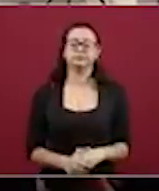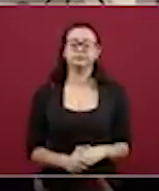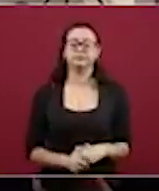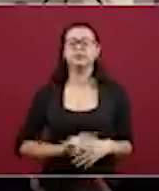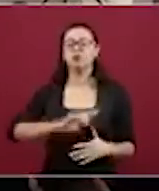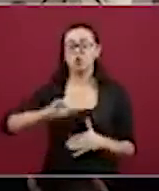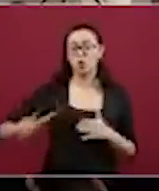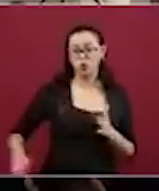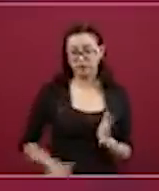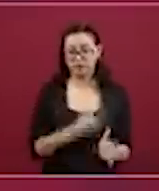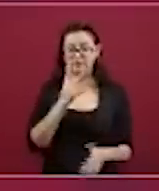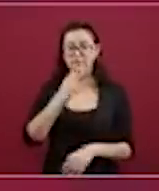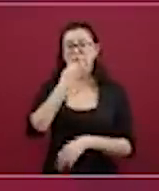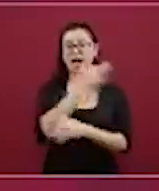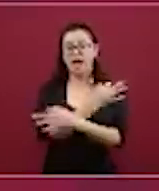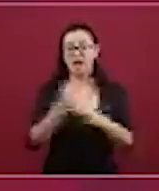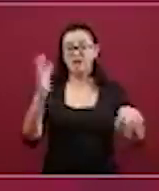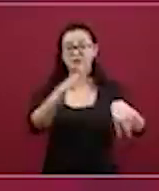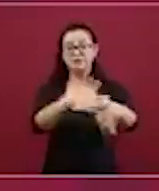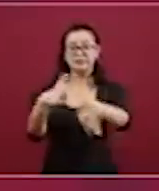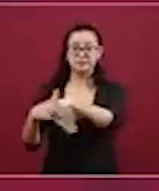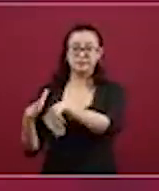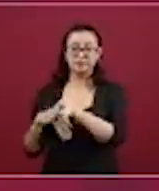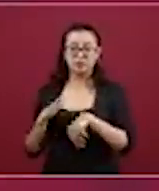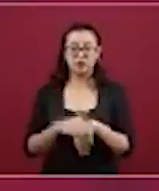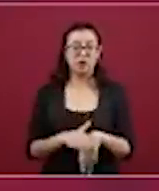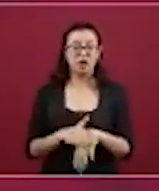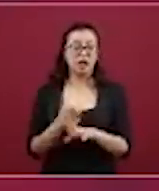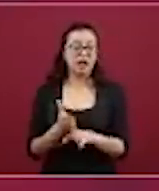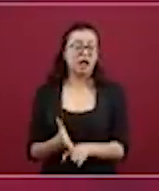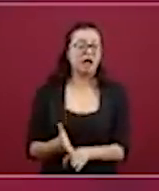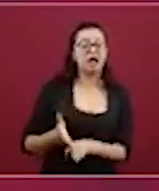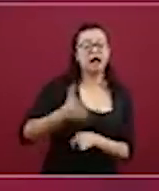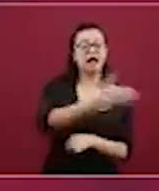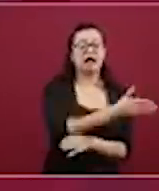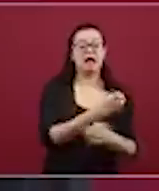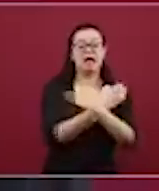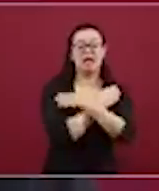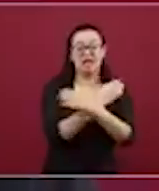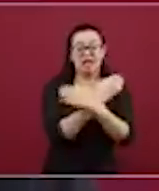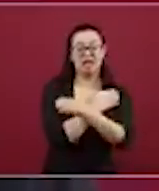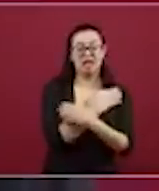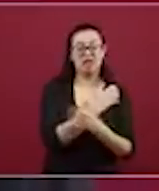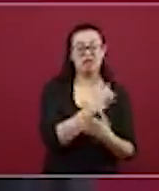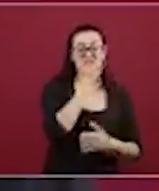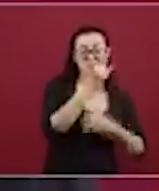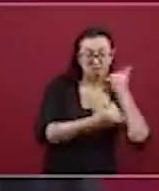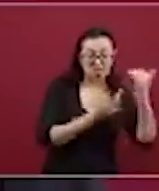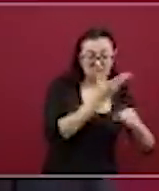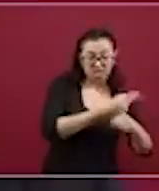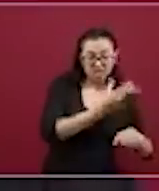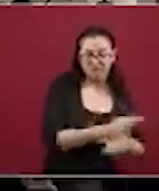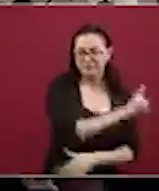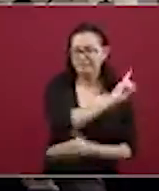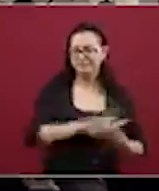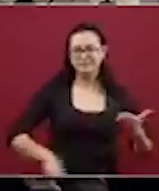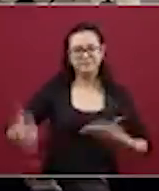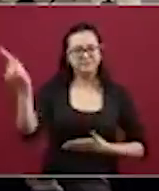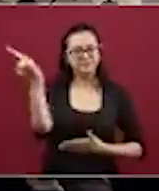reafirmar mi compromiso de que se cancela la mal llamada reforma educativa.